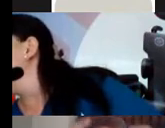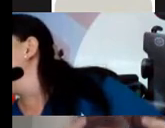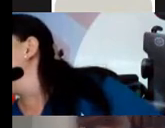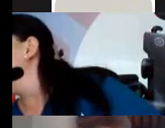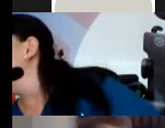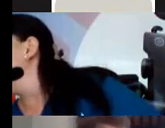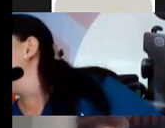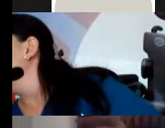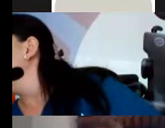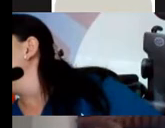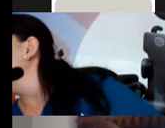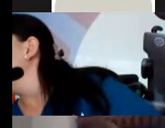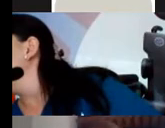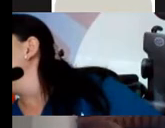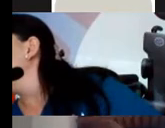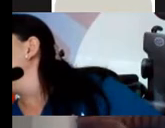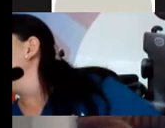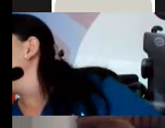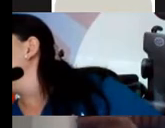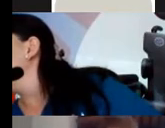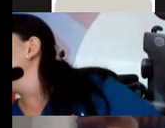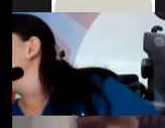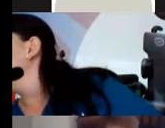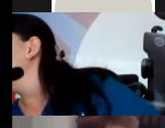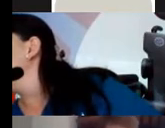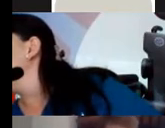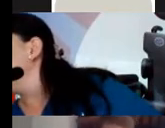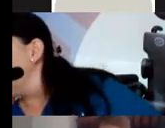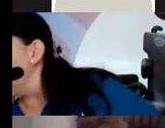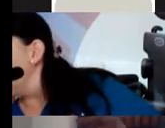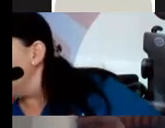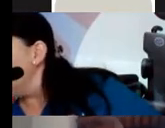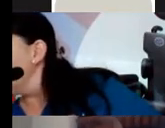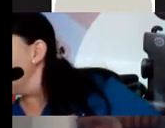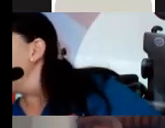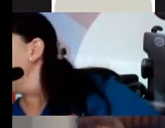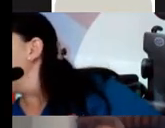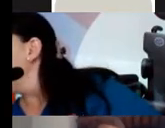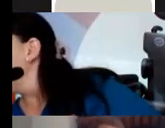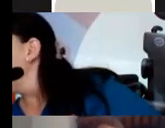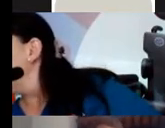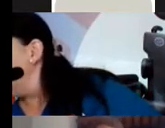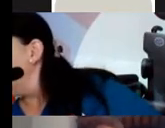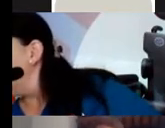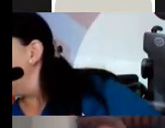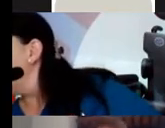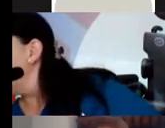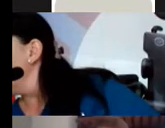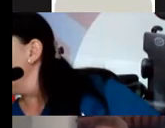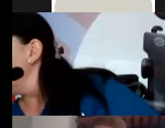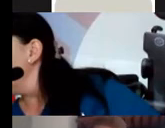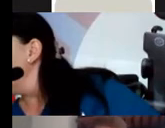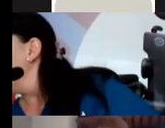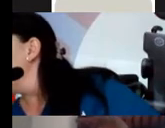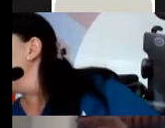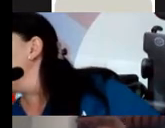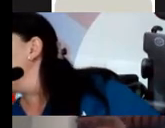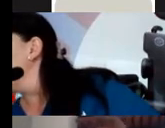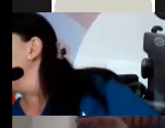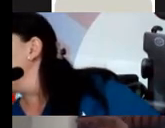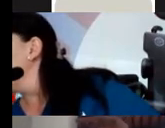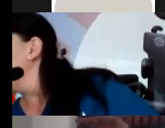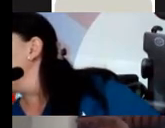abajo y dos arriba, y que permiten sacar completamente la pechera, que es muy importante. Cuidado, no dejar la pechera de arriba enganchada,